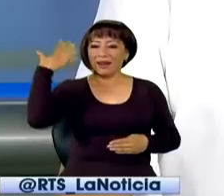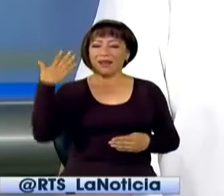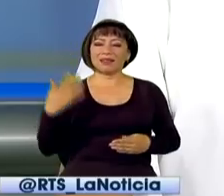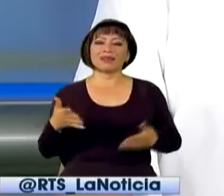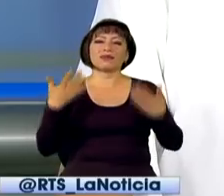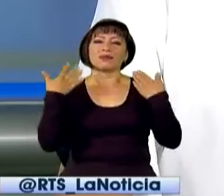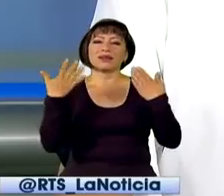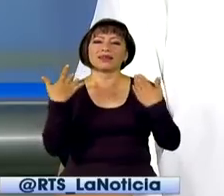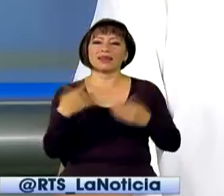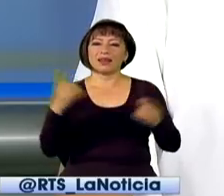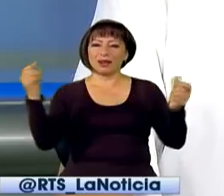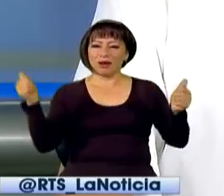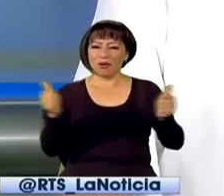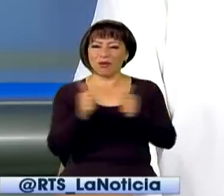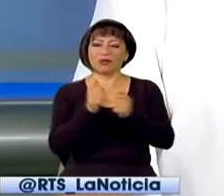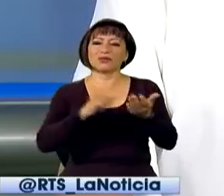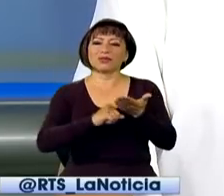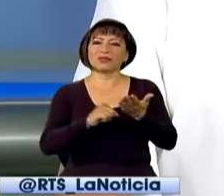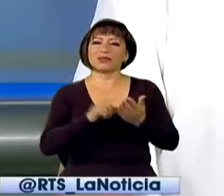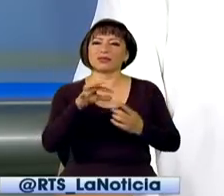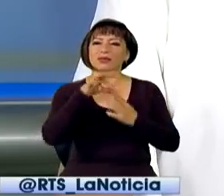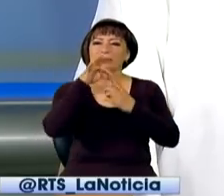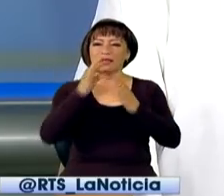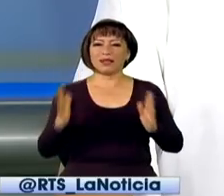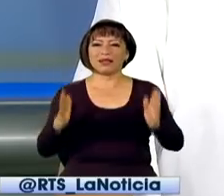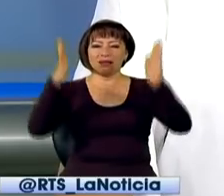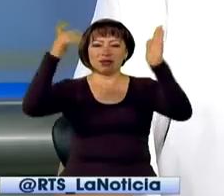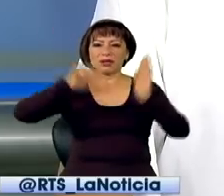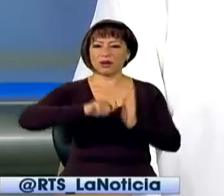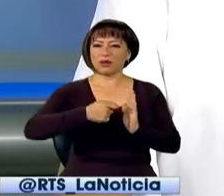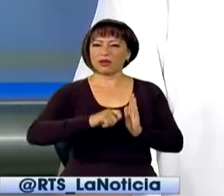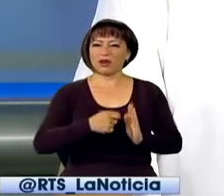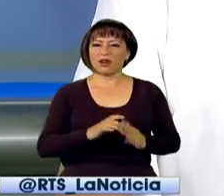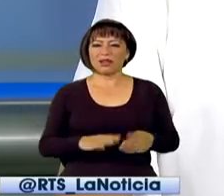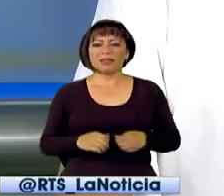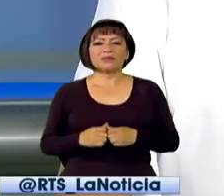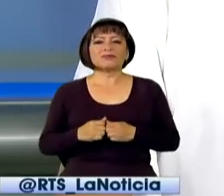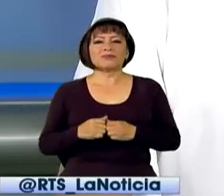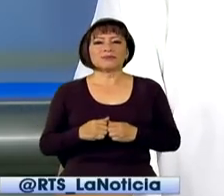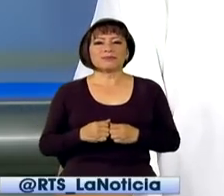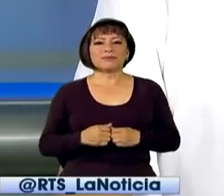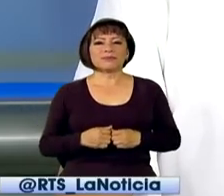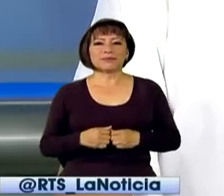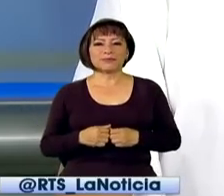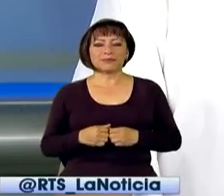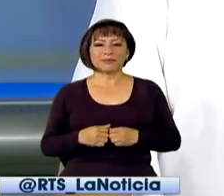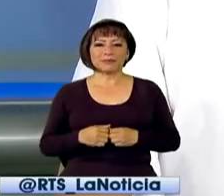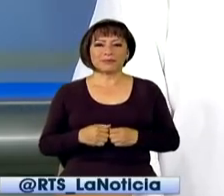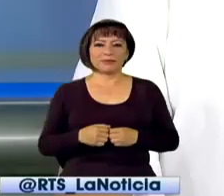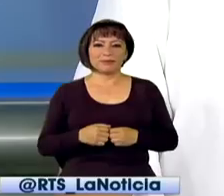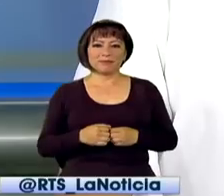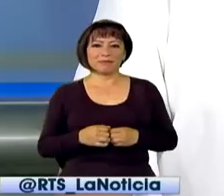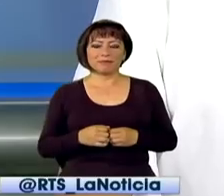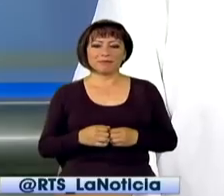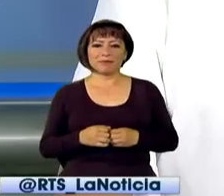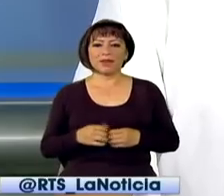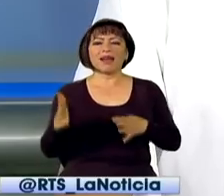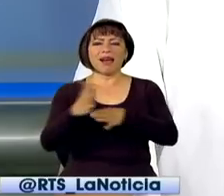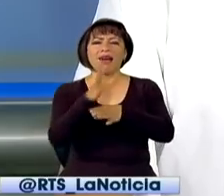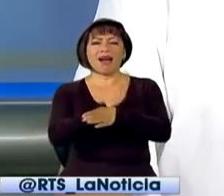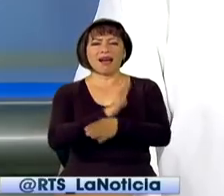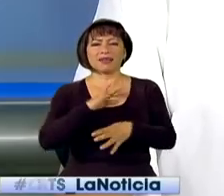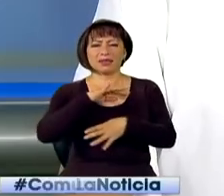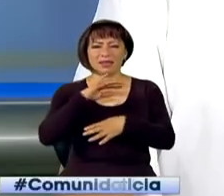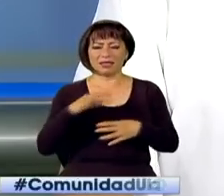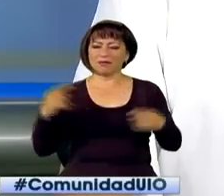durante la inauguración de las nuevas instalaciones del edificio de la Contraloría General del Estado en la ciudad de Guayaquil. Lejos de las pugnas, ambos dignatarios